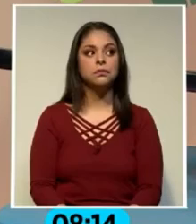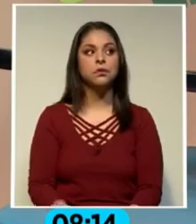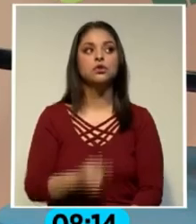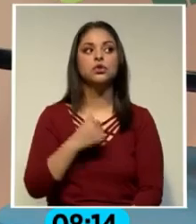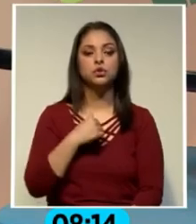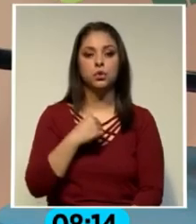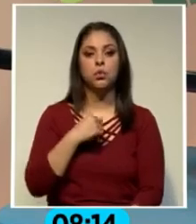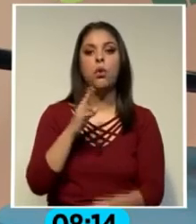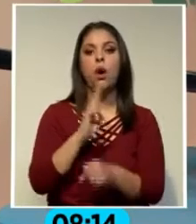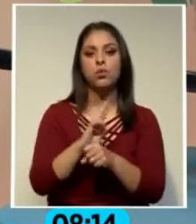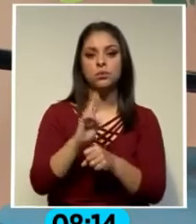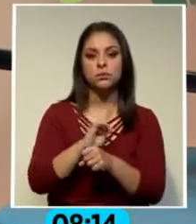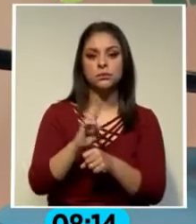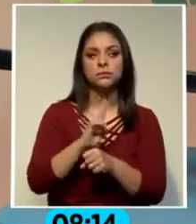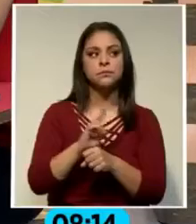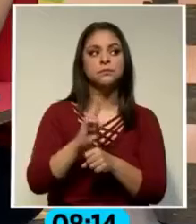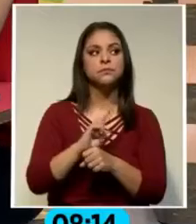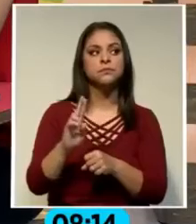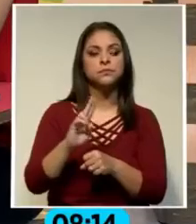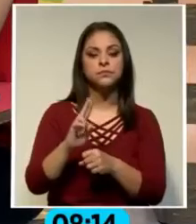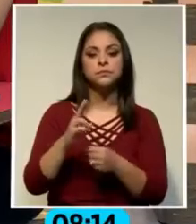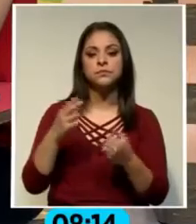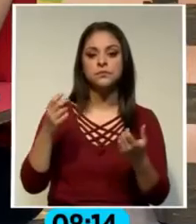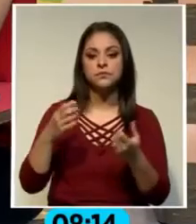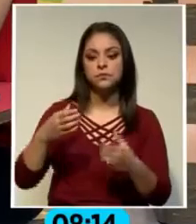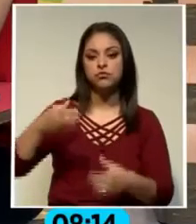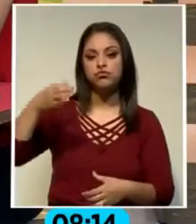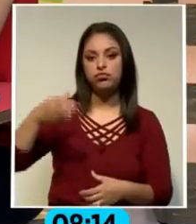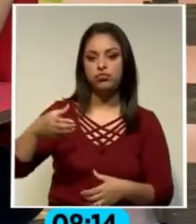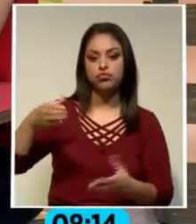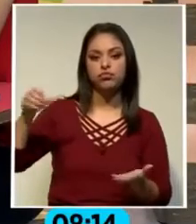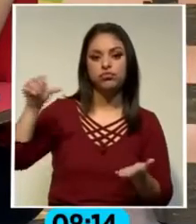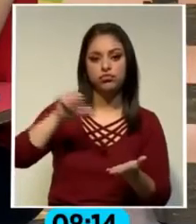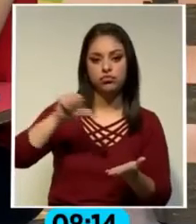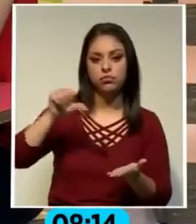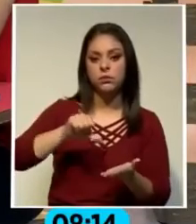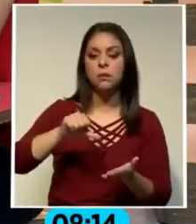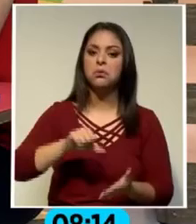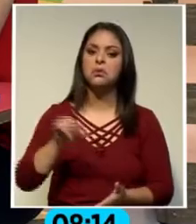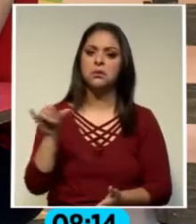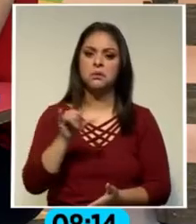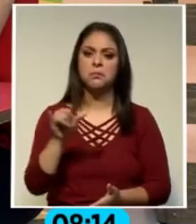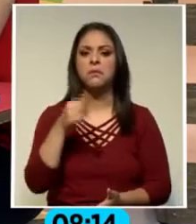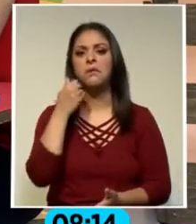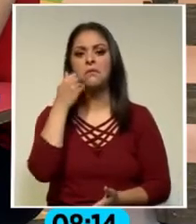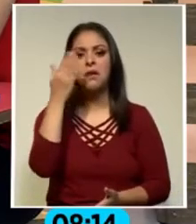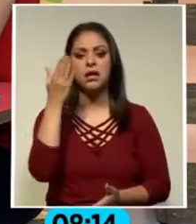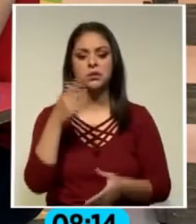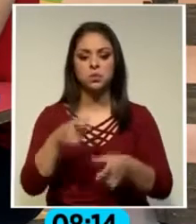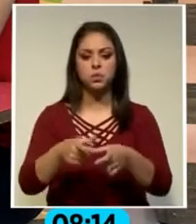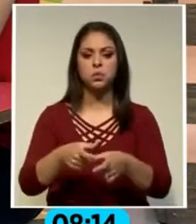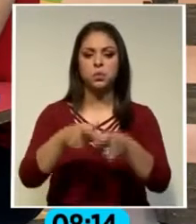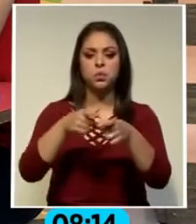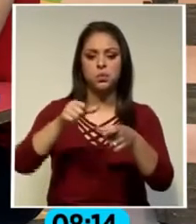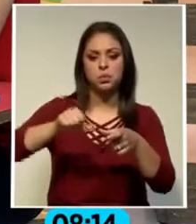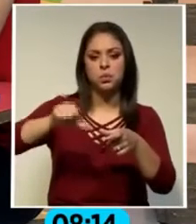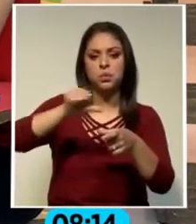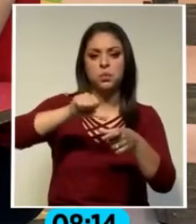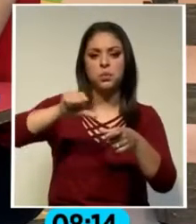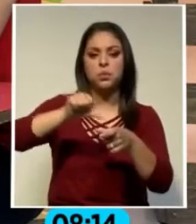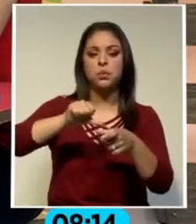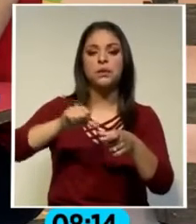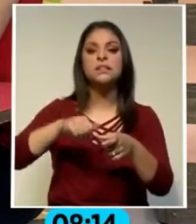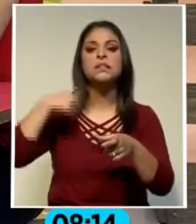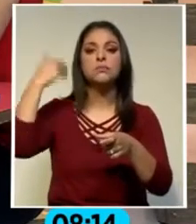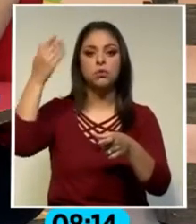directo del envase, pero también es importante colocar un tarrito donde podamos embarrar. Eso lo vamos a explicar